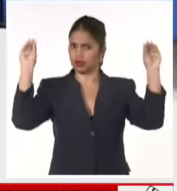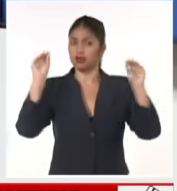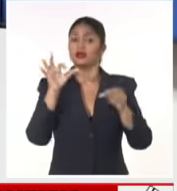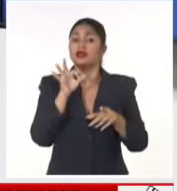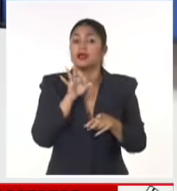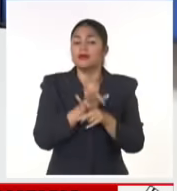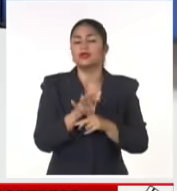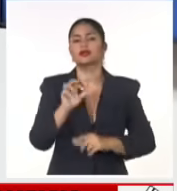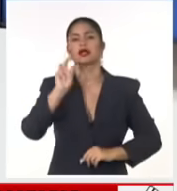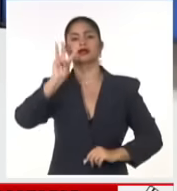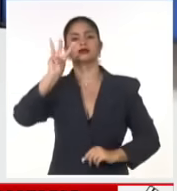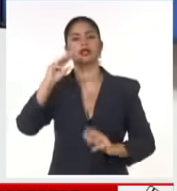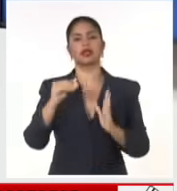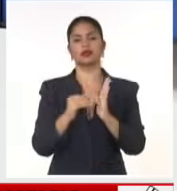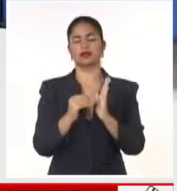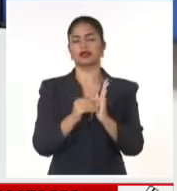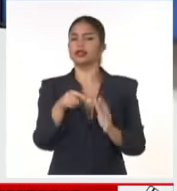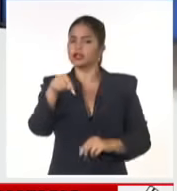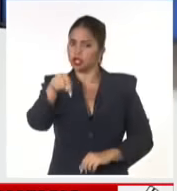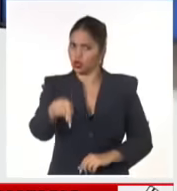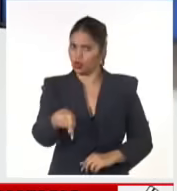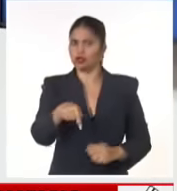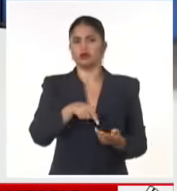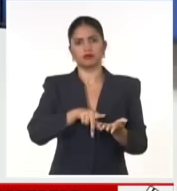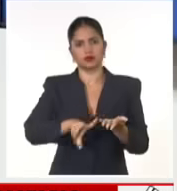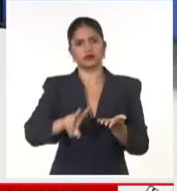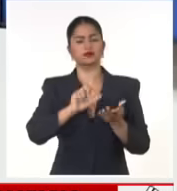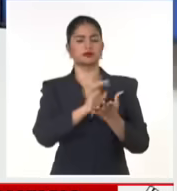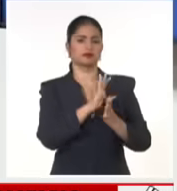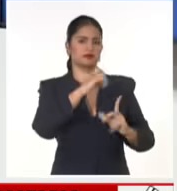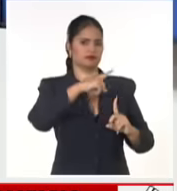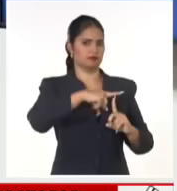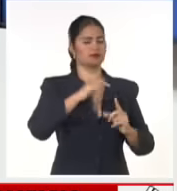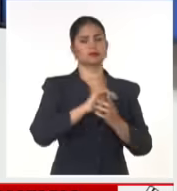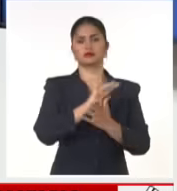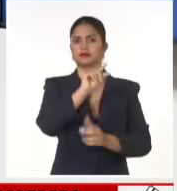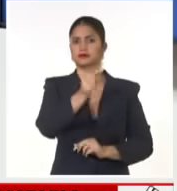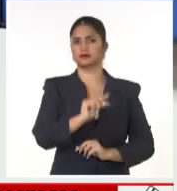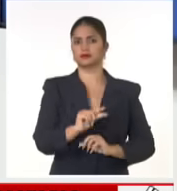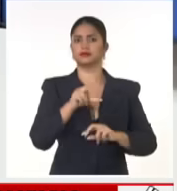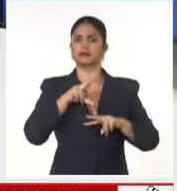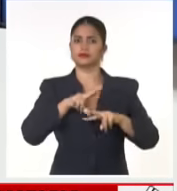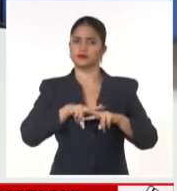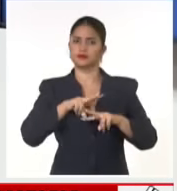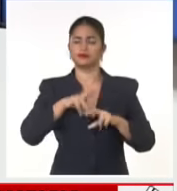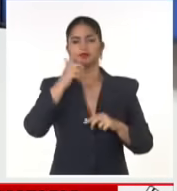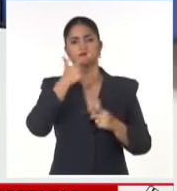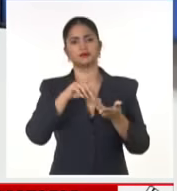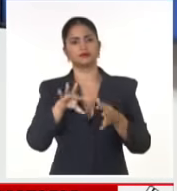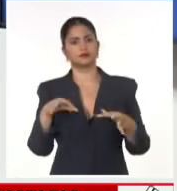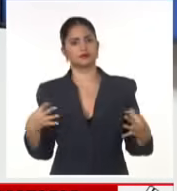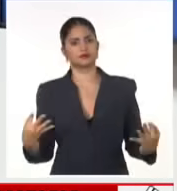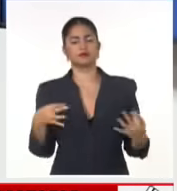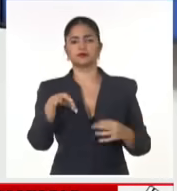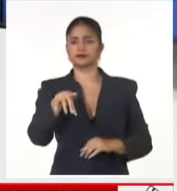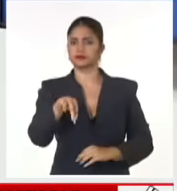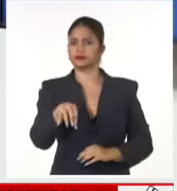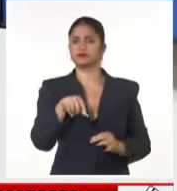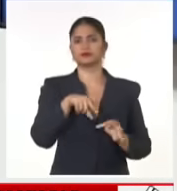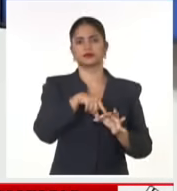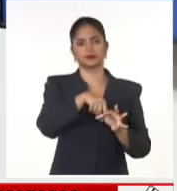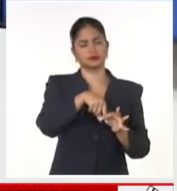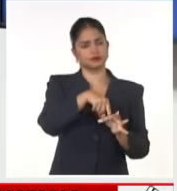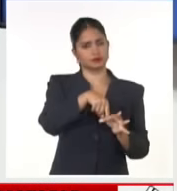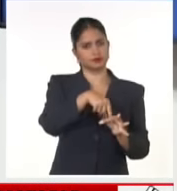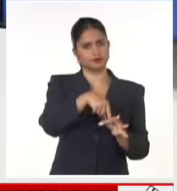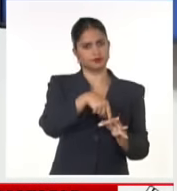15 horas del día de hoy para las provincias de Matanzas, Mayabeque, La Habana, Artemisa, Pinar del Río y el municipio especial Isla